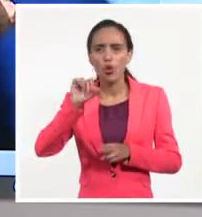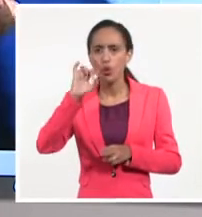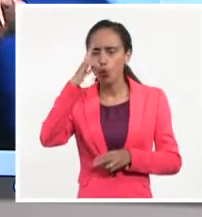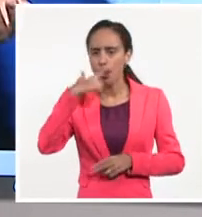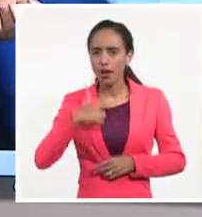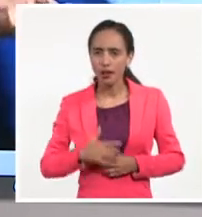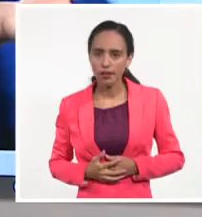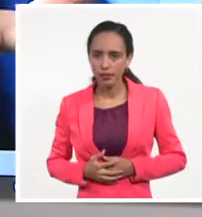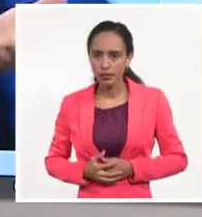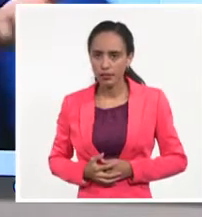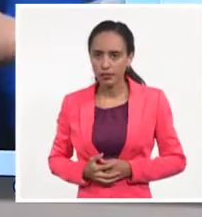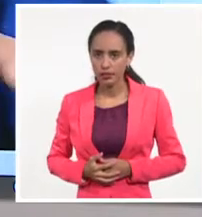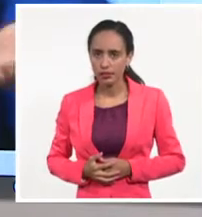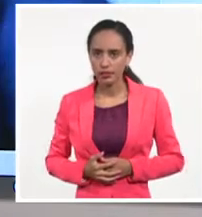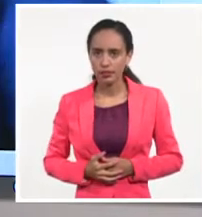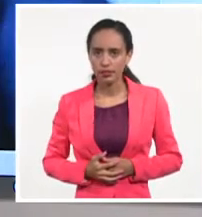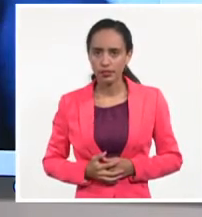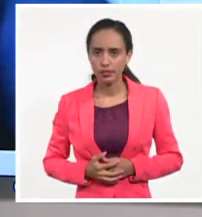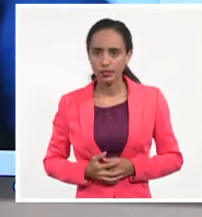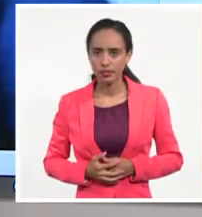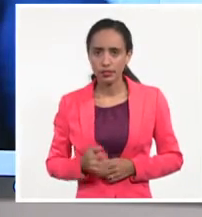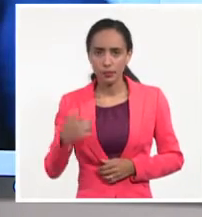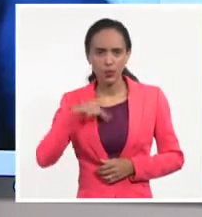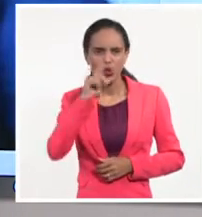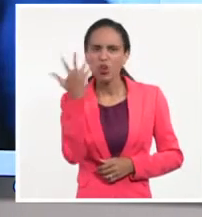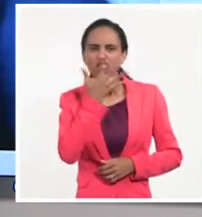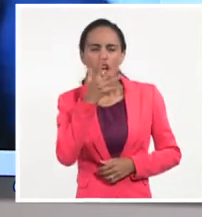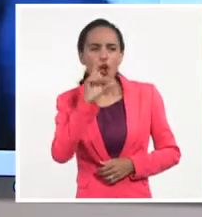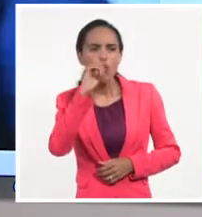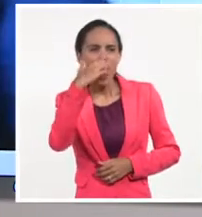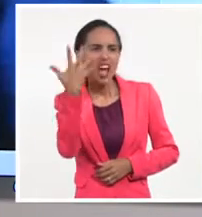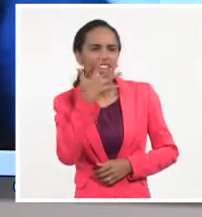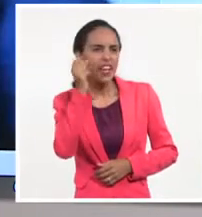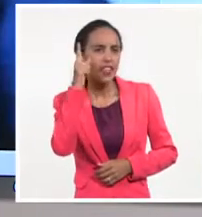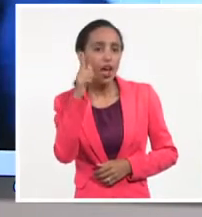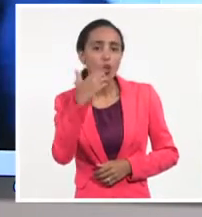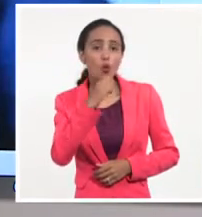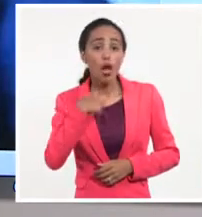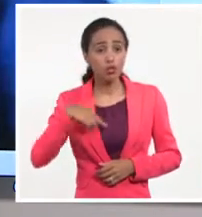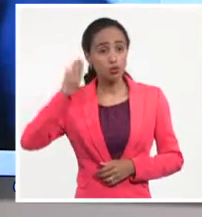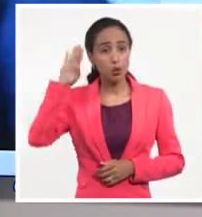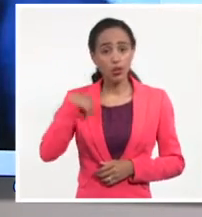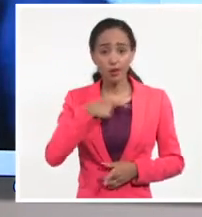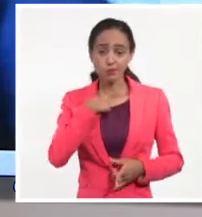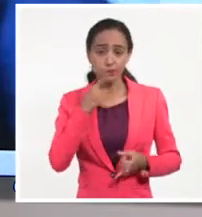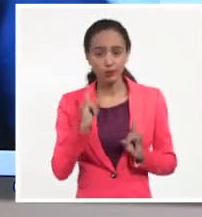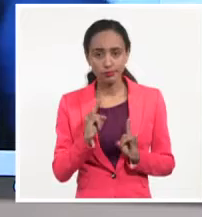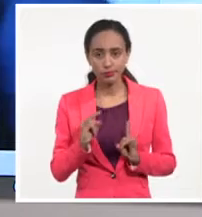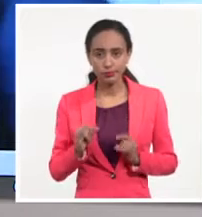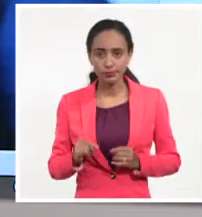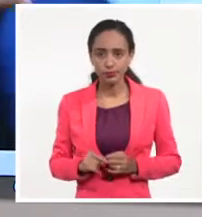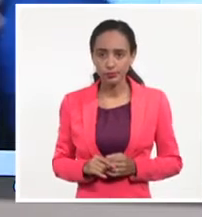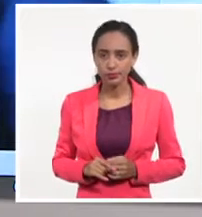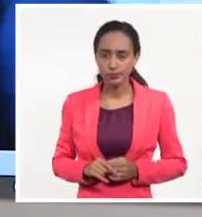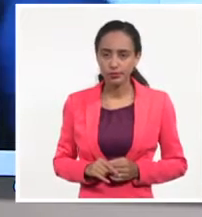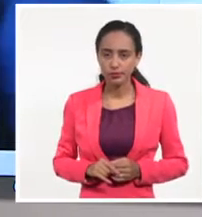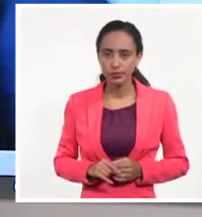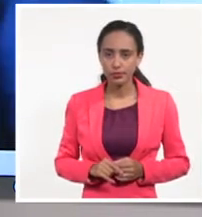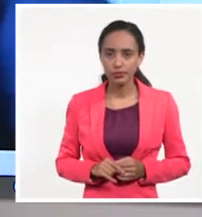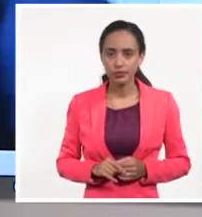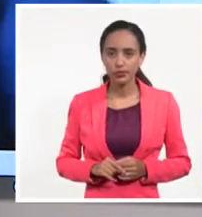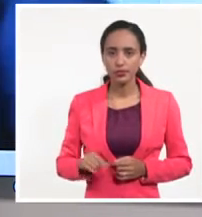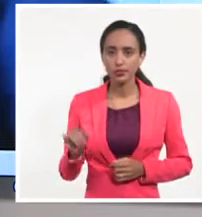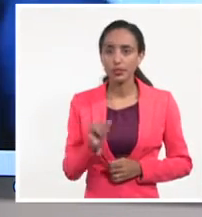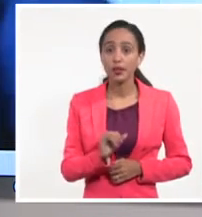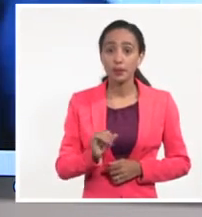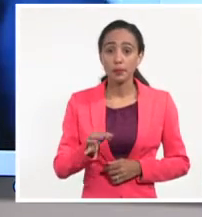era allí de Lula. Las grandes apuestas de Bolsonaro son eso, el miedo y las acusaciones de fraude electoral. Tanto es